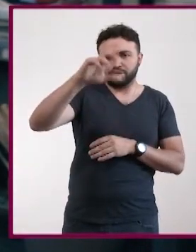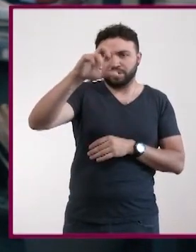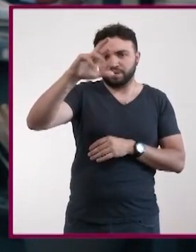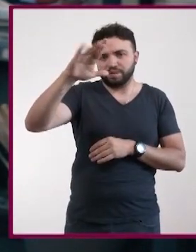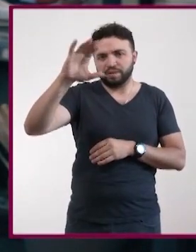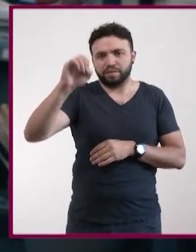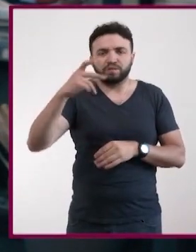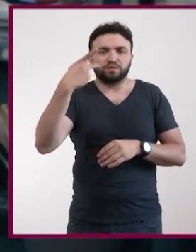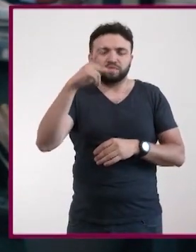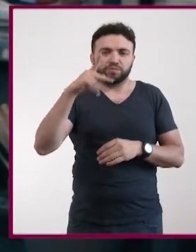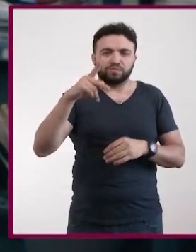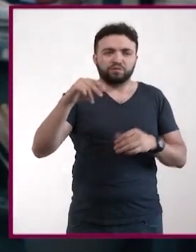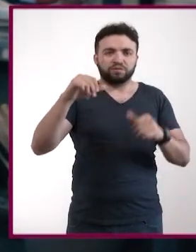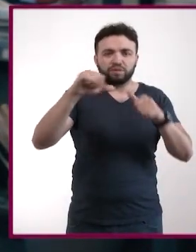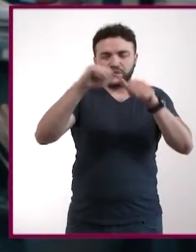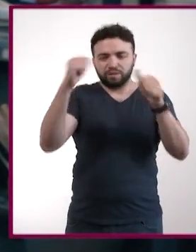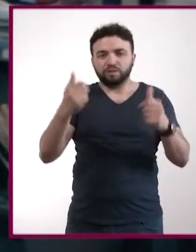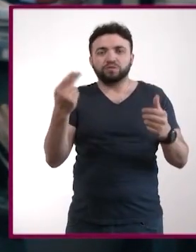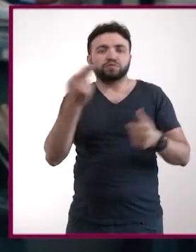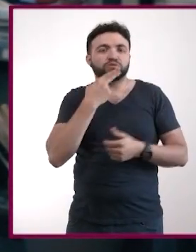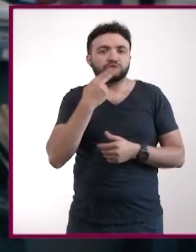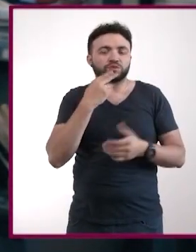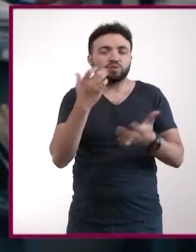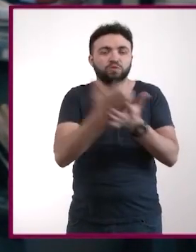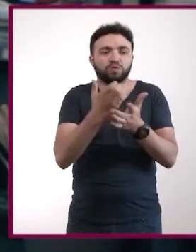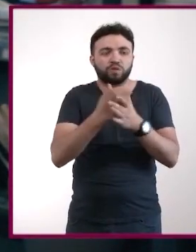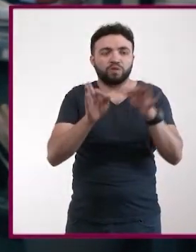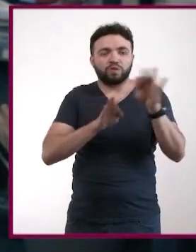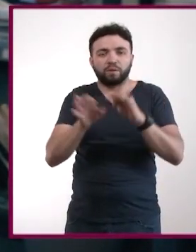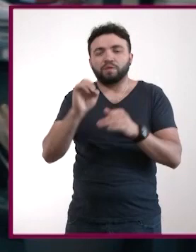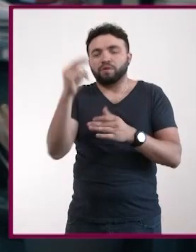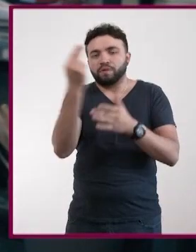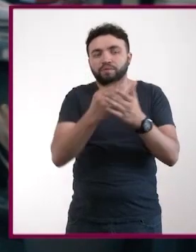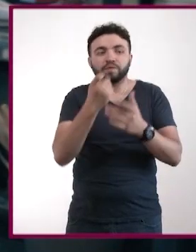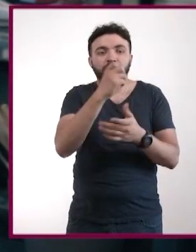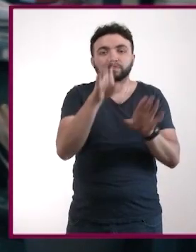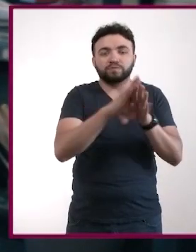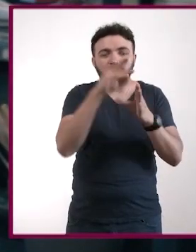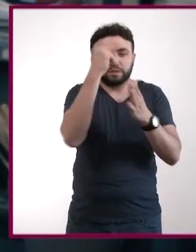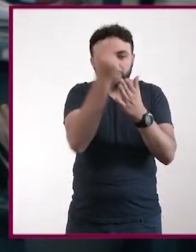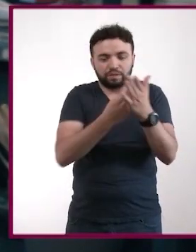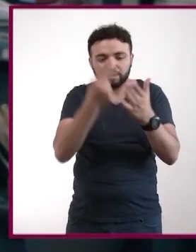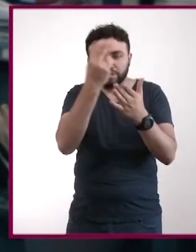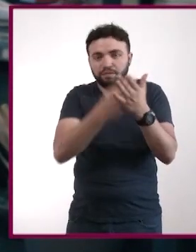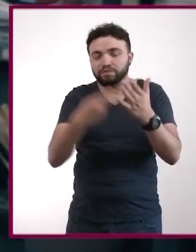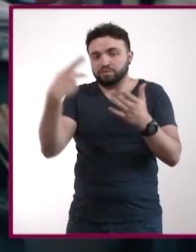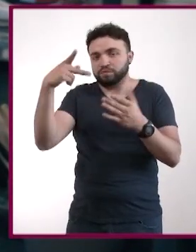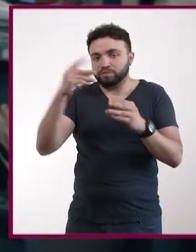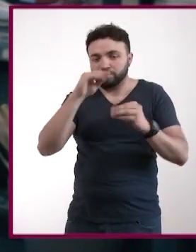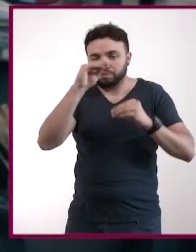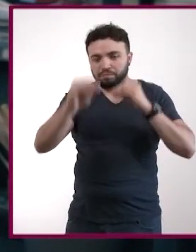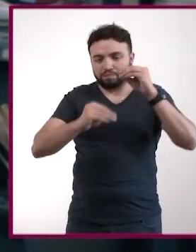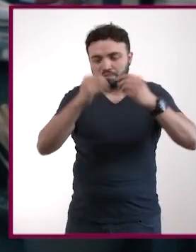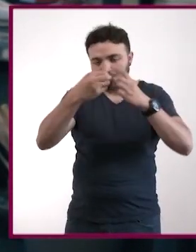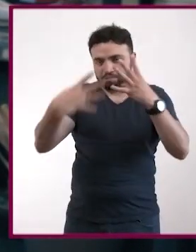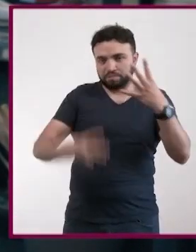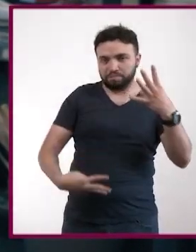artistas utilicen un cuaderno de trabajo o dibujo y que este sea el registro detallado de su proceso y metodología de